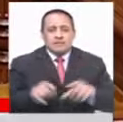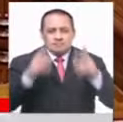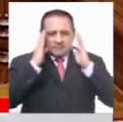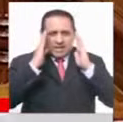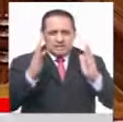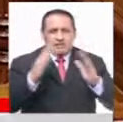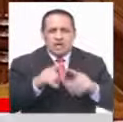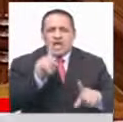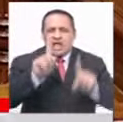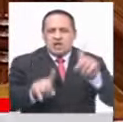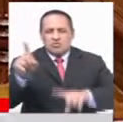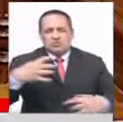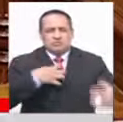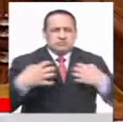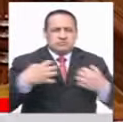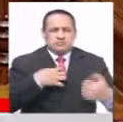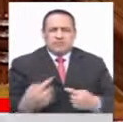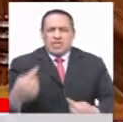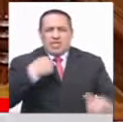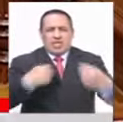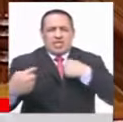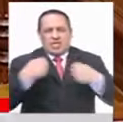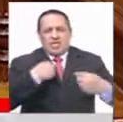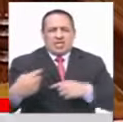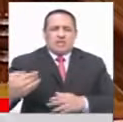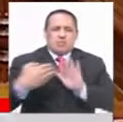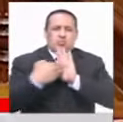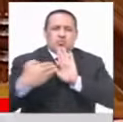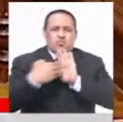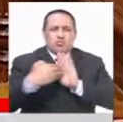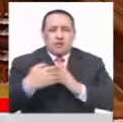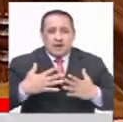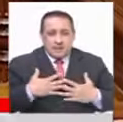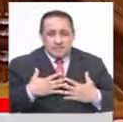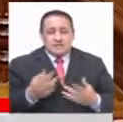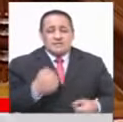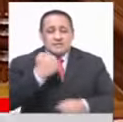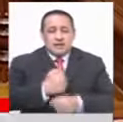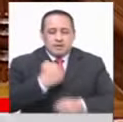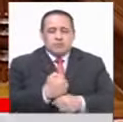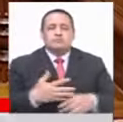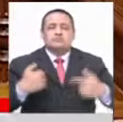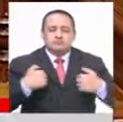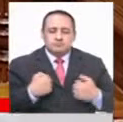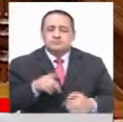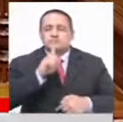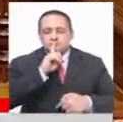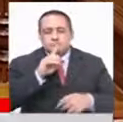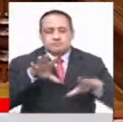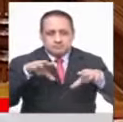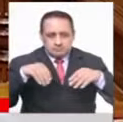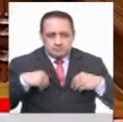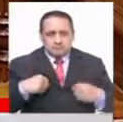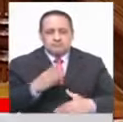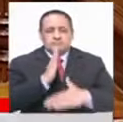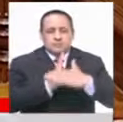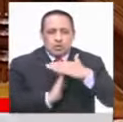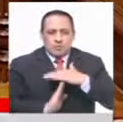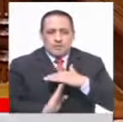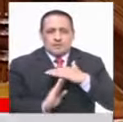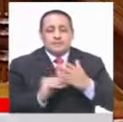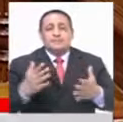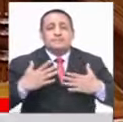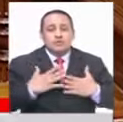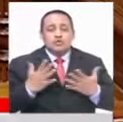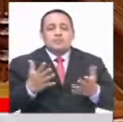reclamos y críticas muy duras a mi gestión. Escucho y asumo con humildad todo ello. Valor